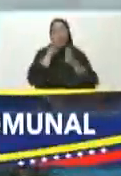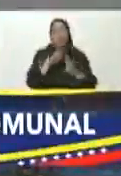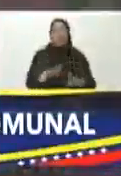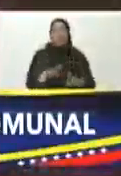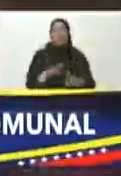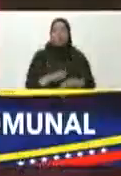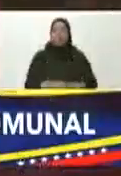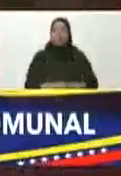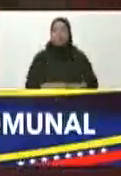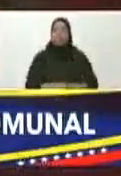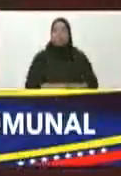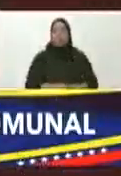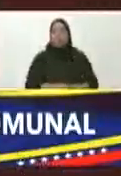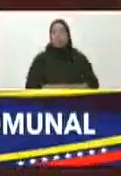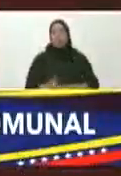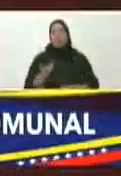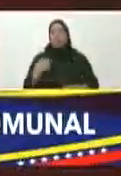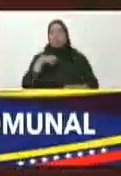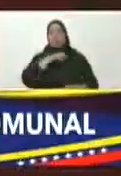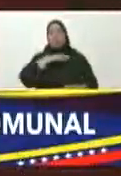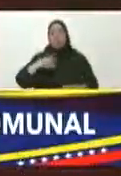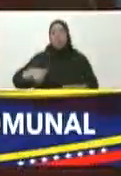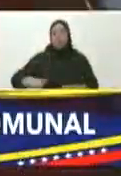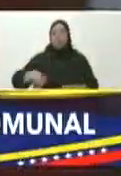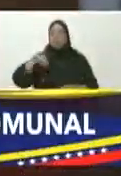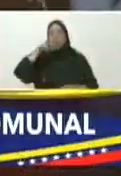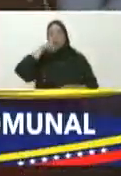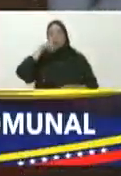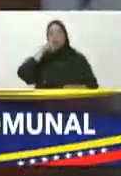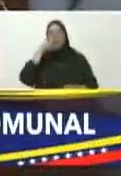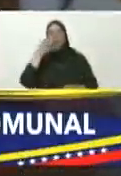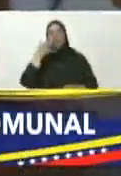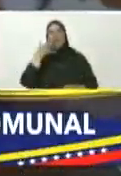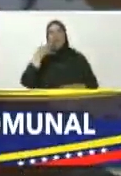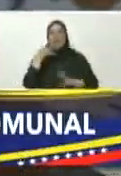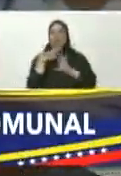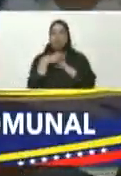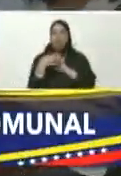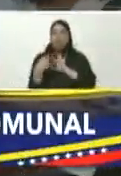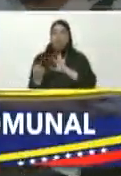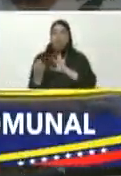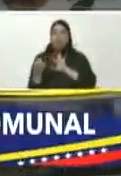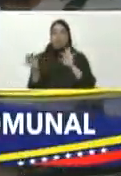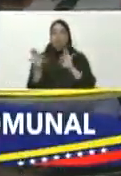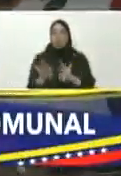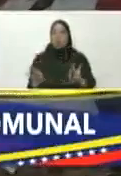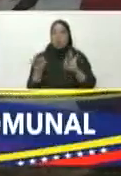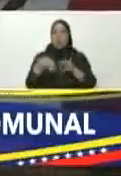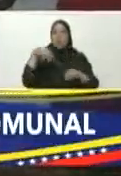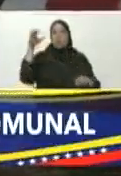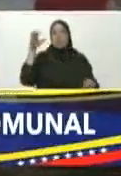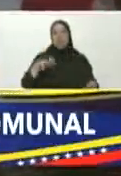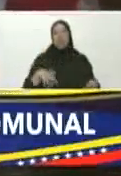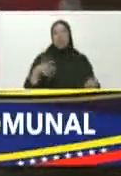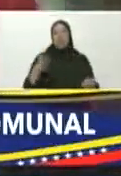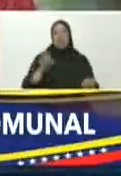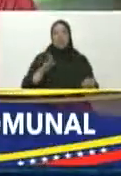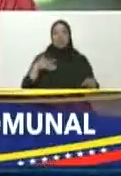usted ve. Y esta comuna, presidente, yo creo que es un ejemplo, no solamente en nuestro estado, sino que